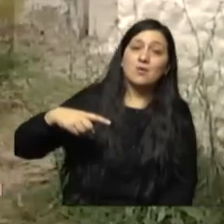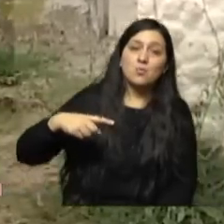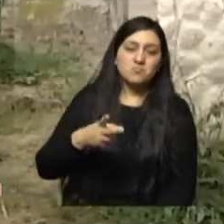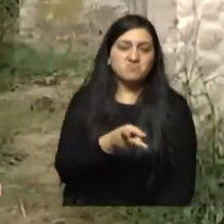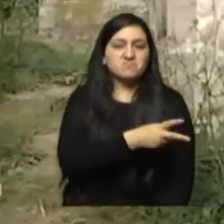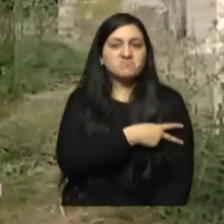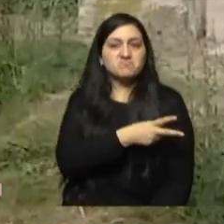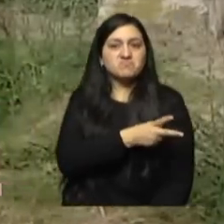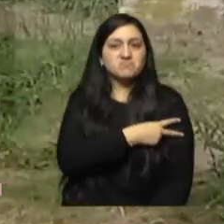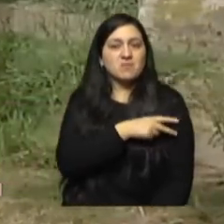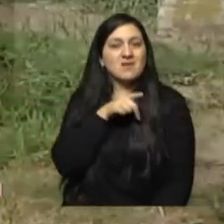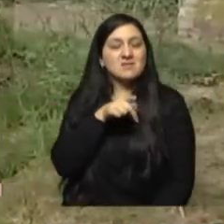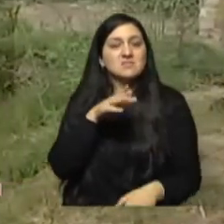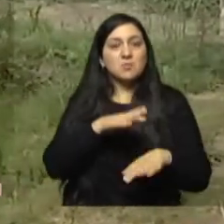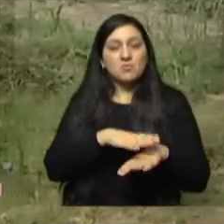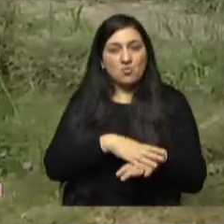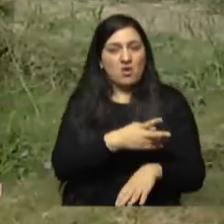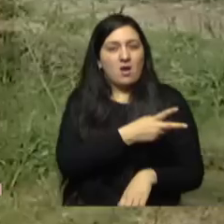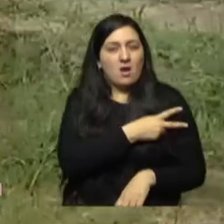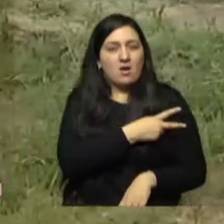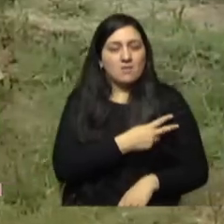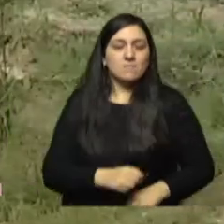coronel, en aquel momento era capitán,